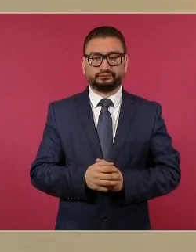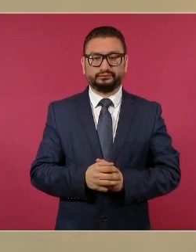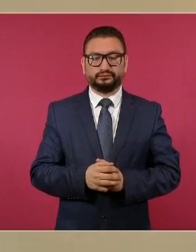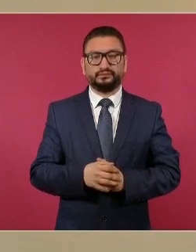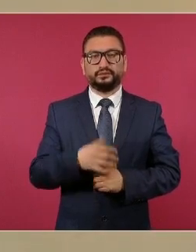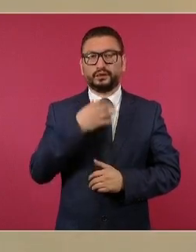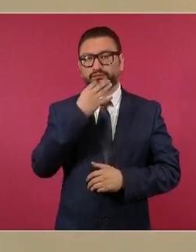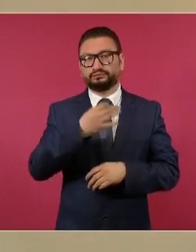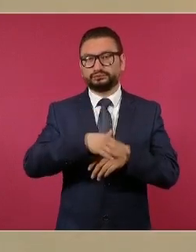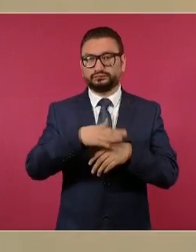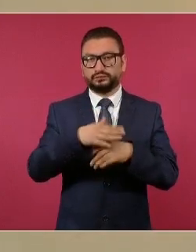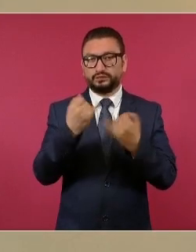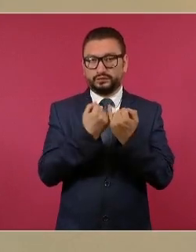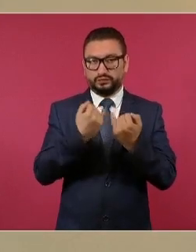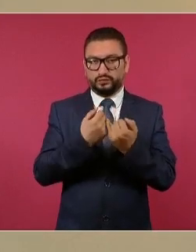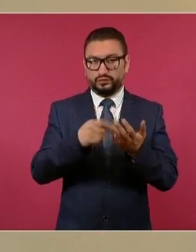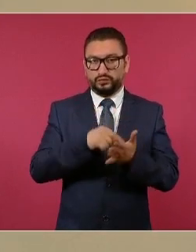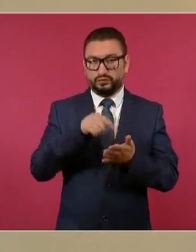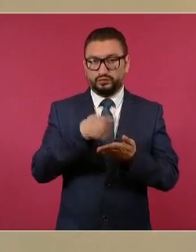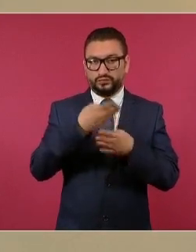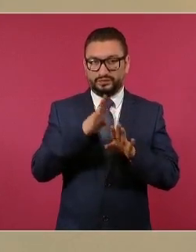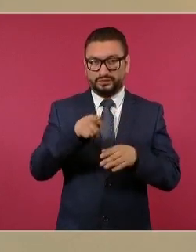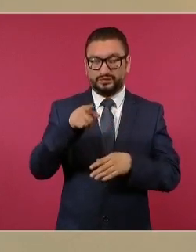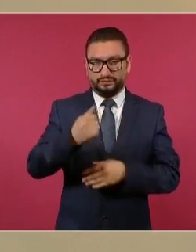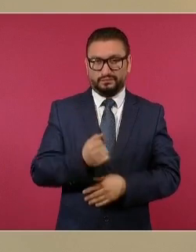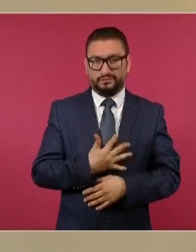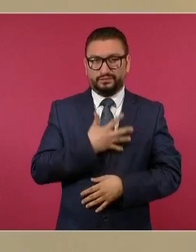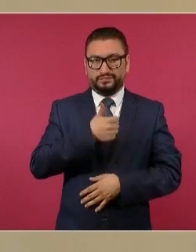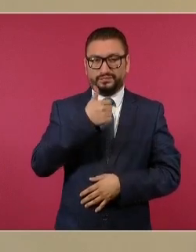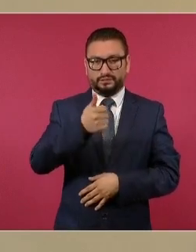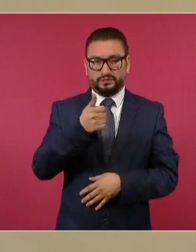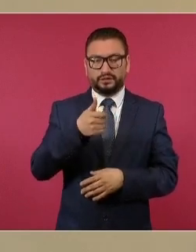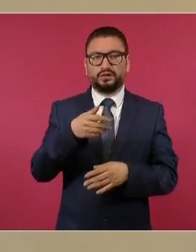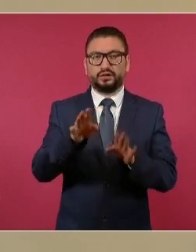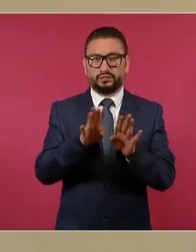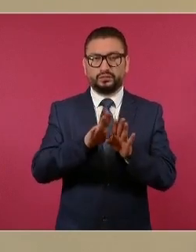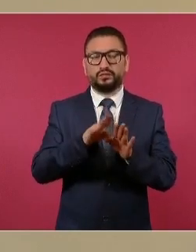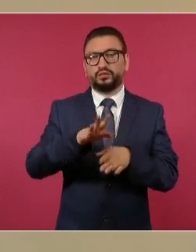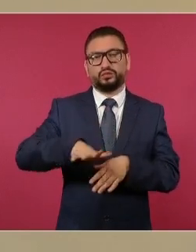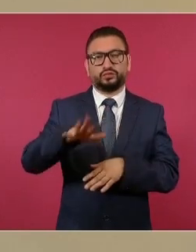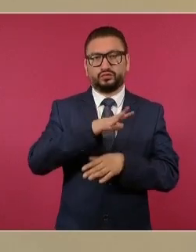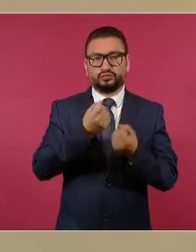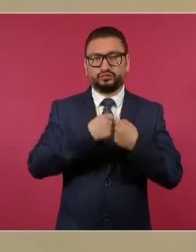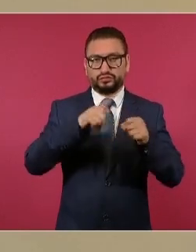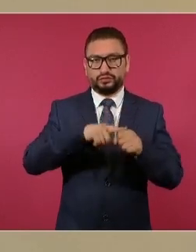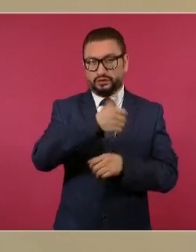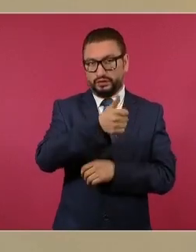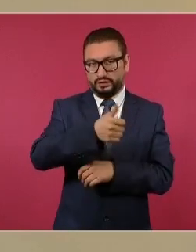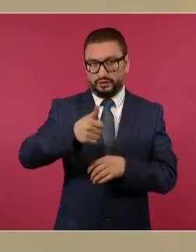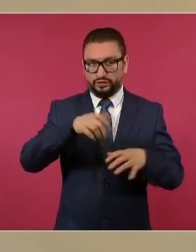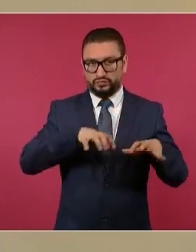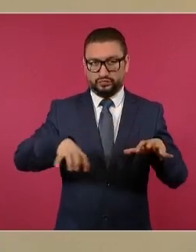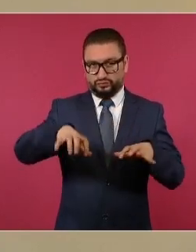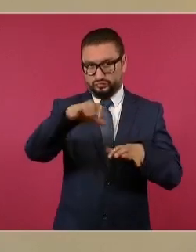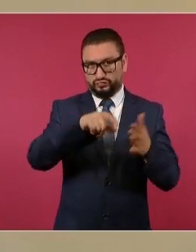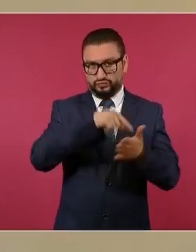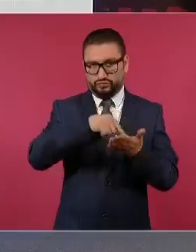quiero comentarles que la sucursal está sirviendo como eje integrador de la política social. Cada sucursal del Banco del